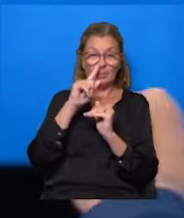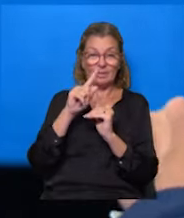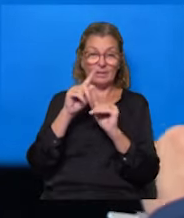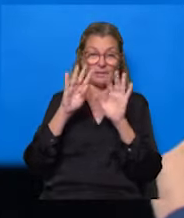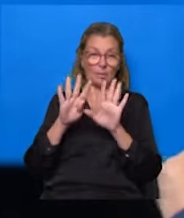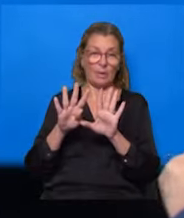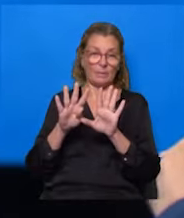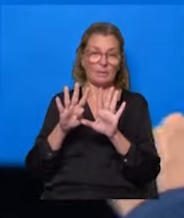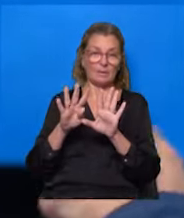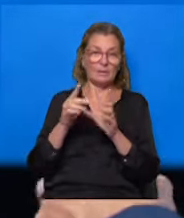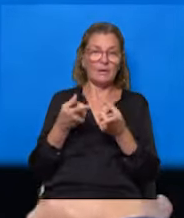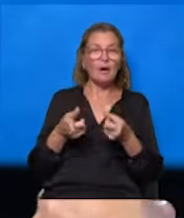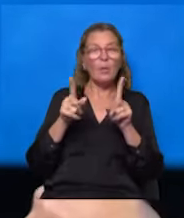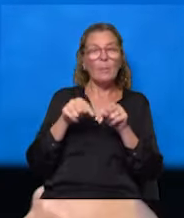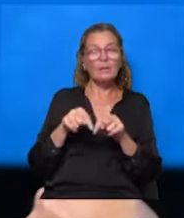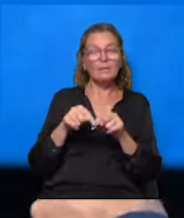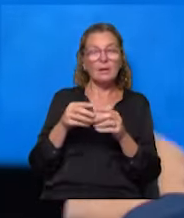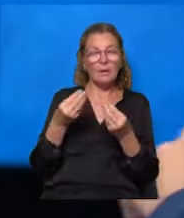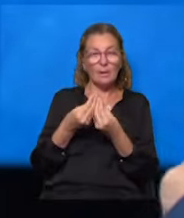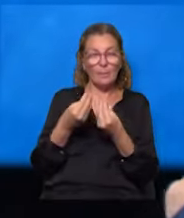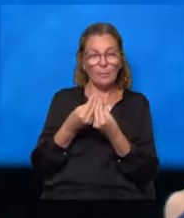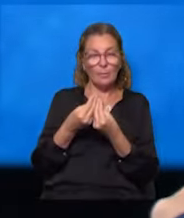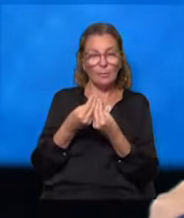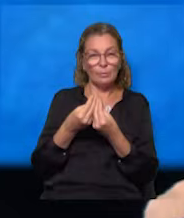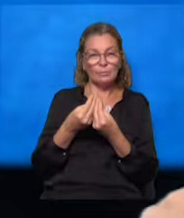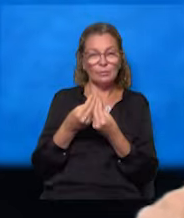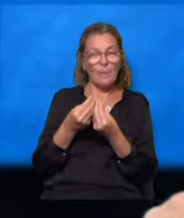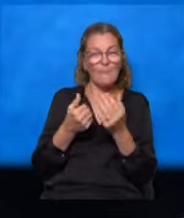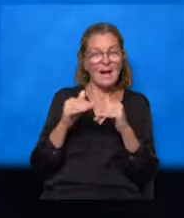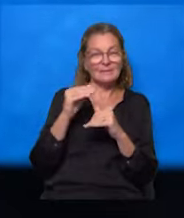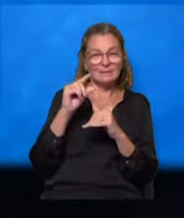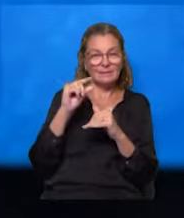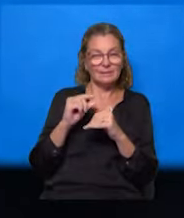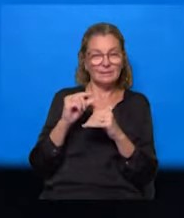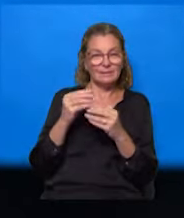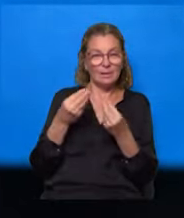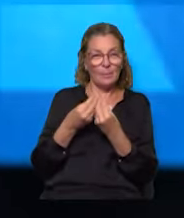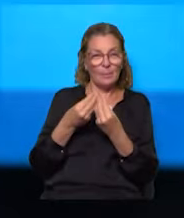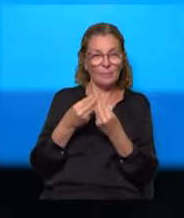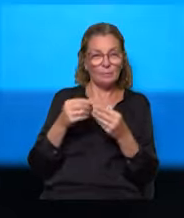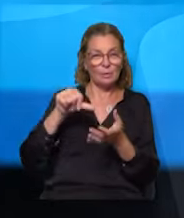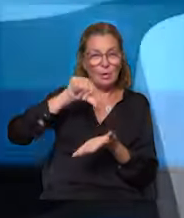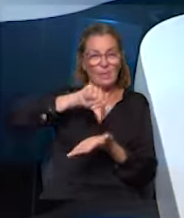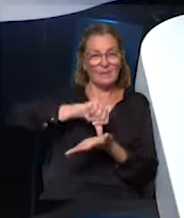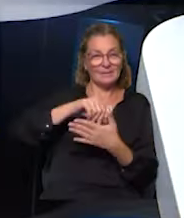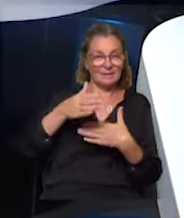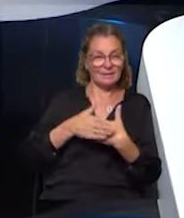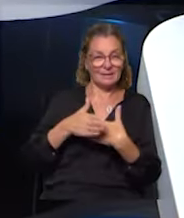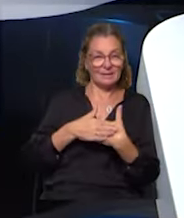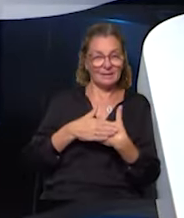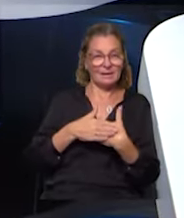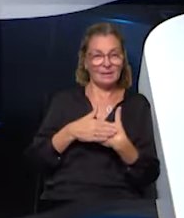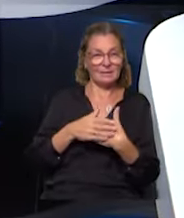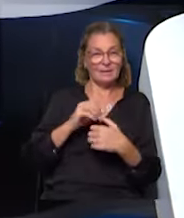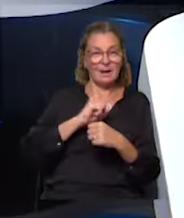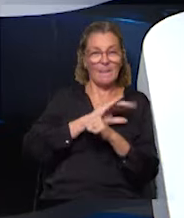19 recuperación que fue muchísimo más Modesta que la de la inmensa mayoría de los países de la región O sea que la